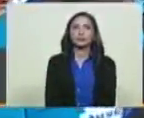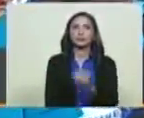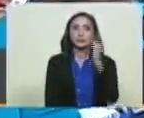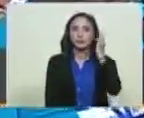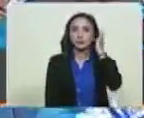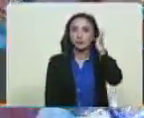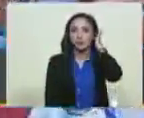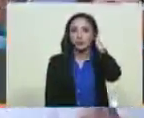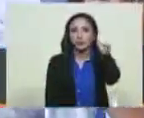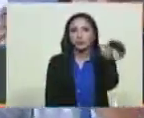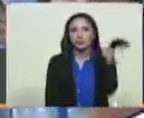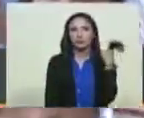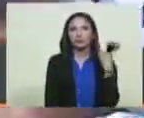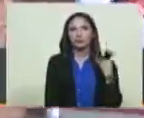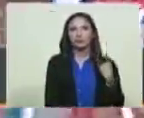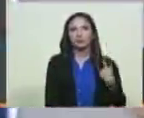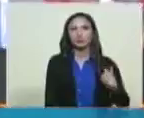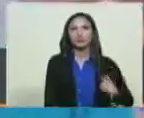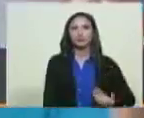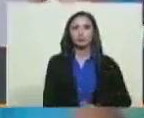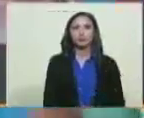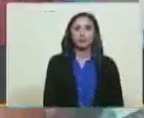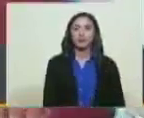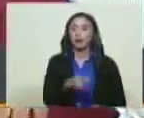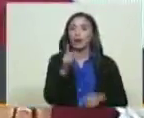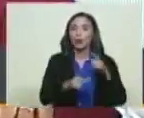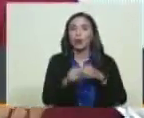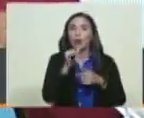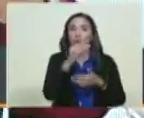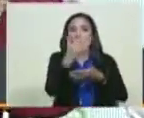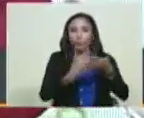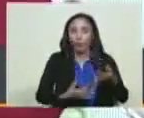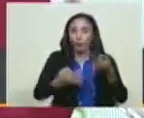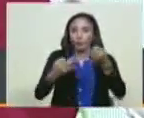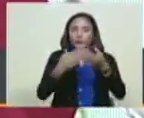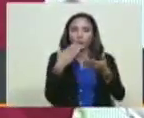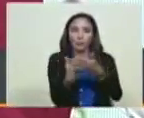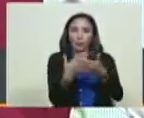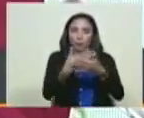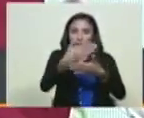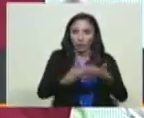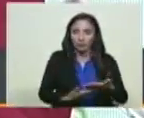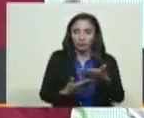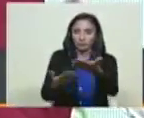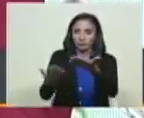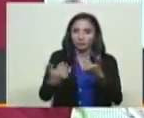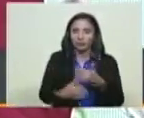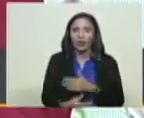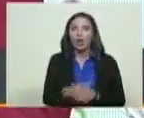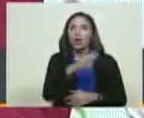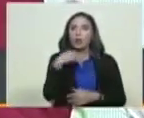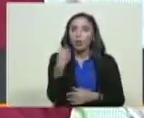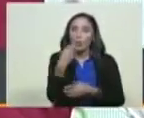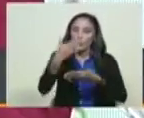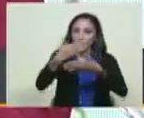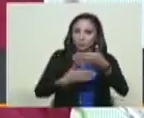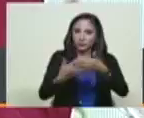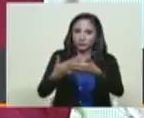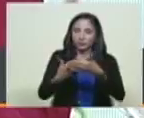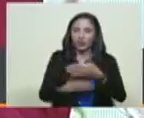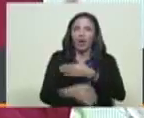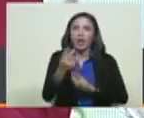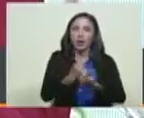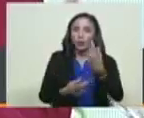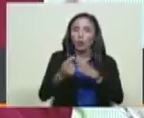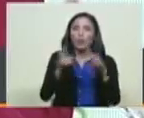he recibido de ustedes los informes con sugerencias aquí me llevo a las propuestas de la juventud en el campo económico